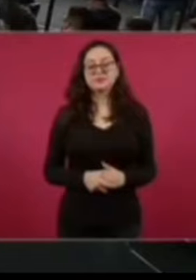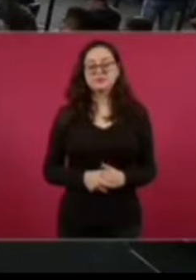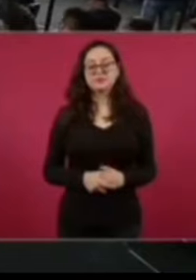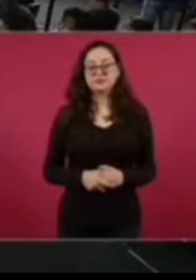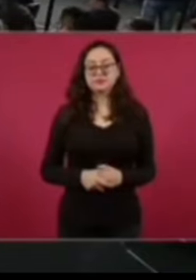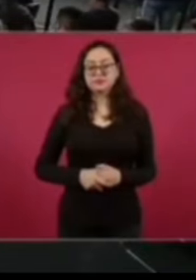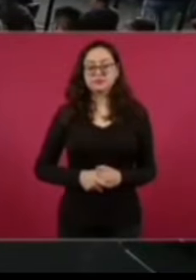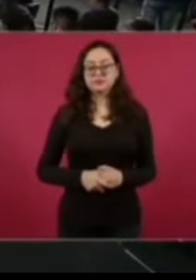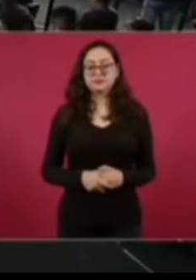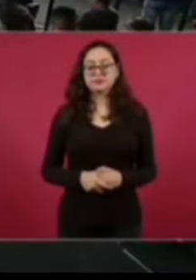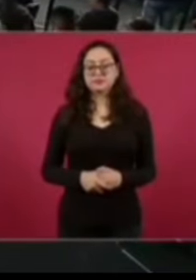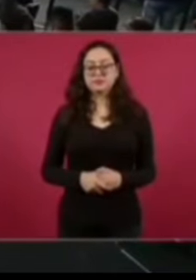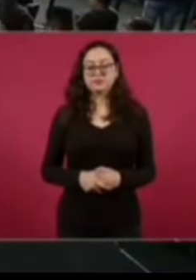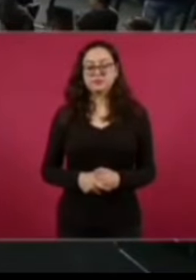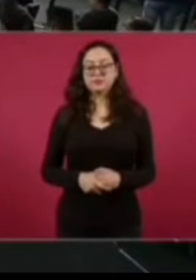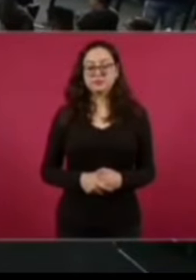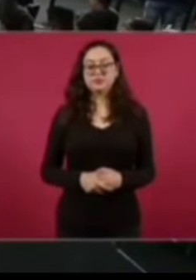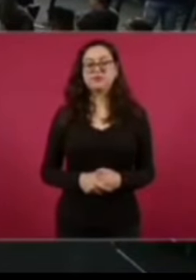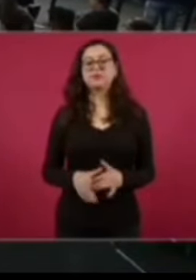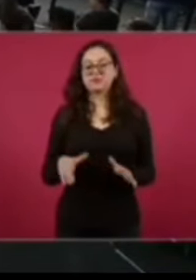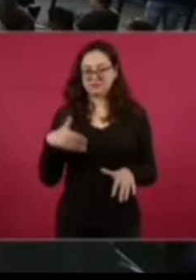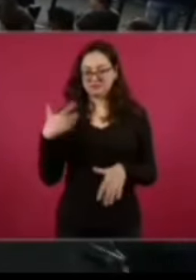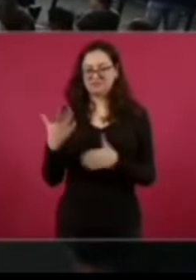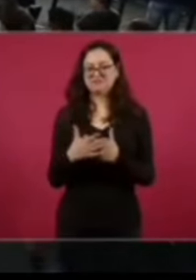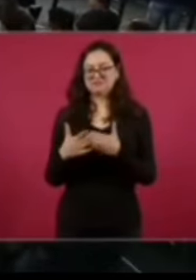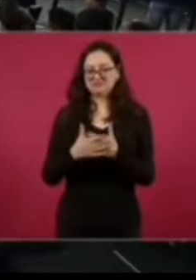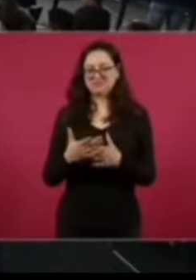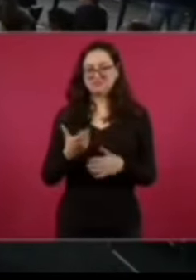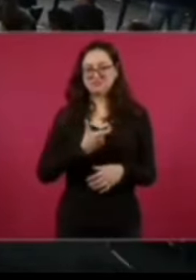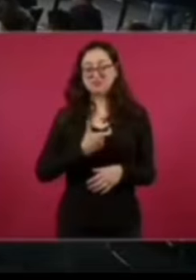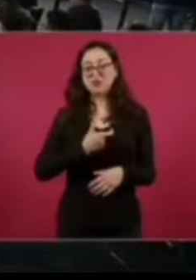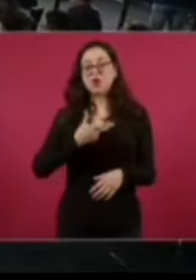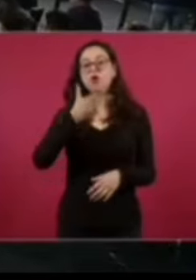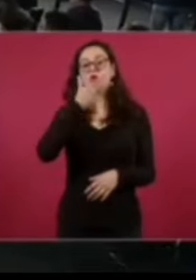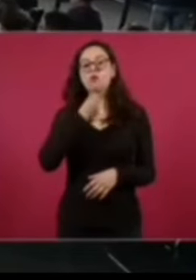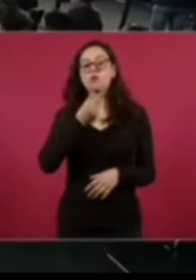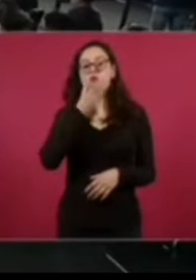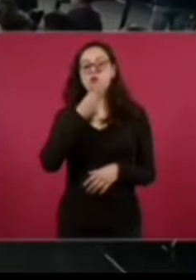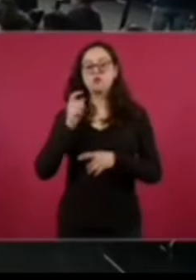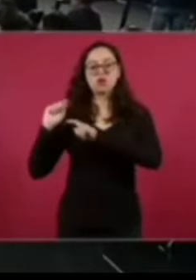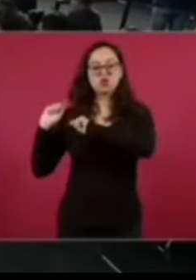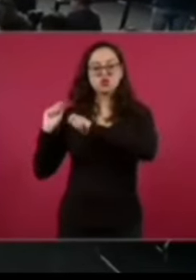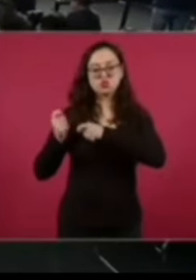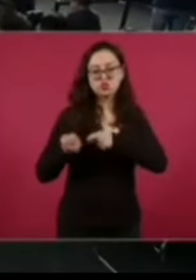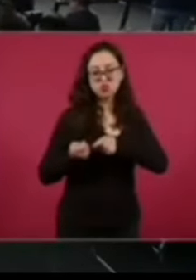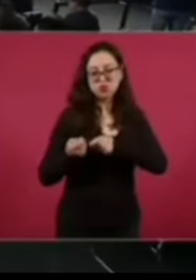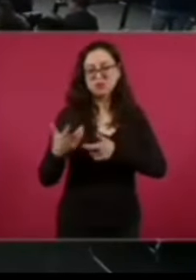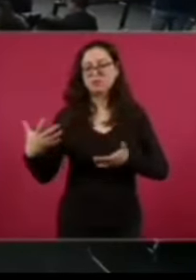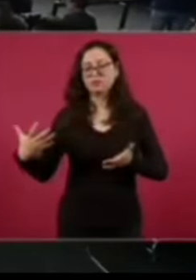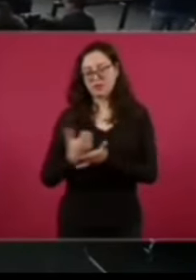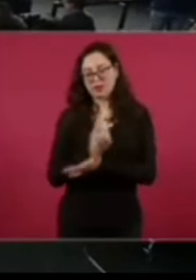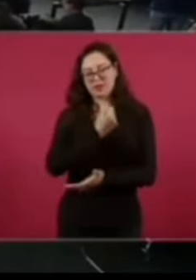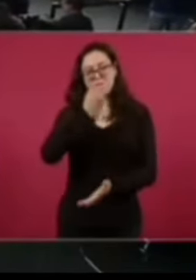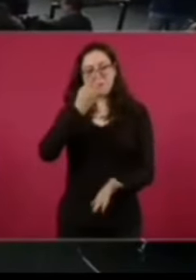Y vienen otras, nos va a ir bien.